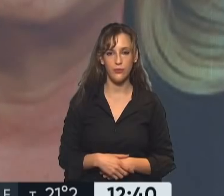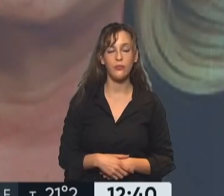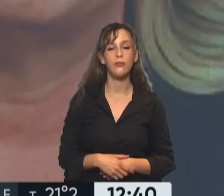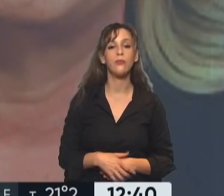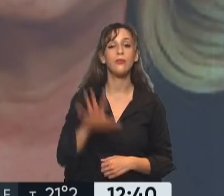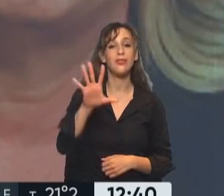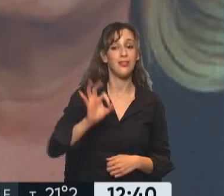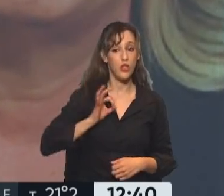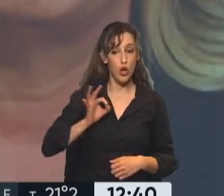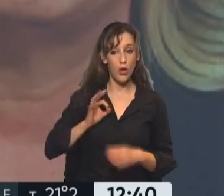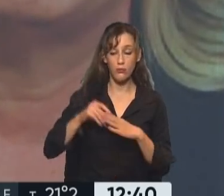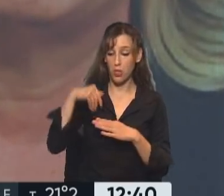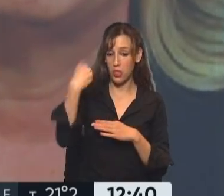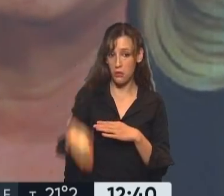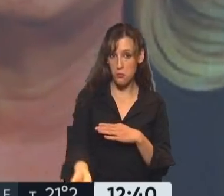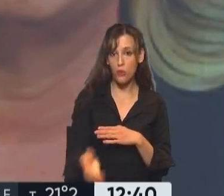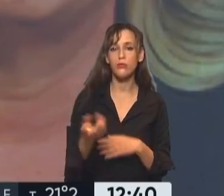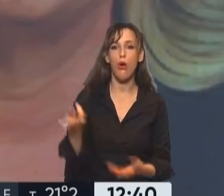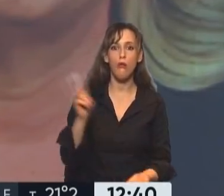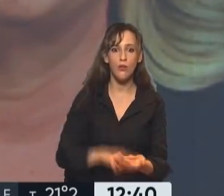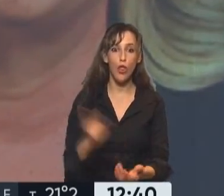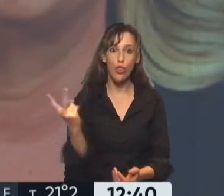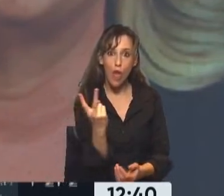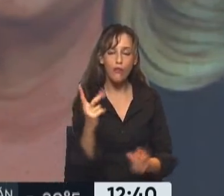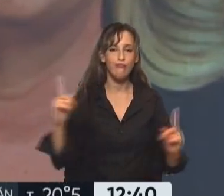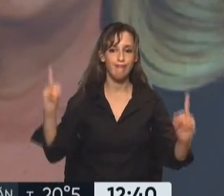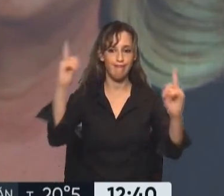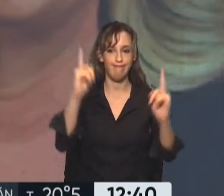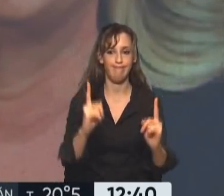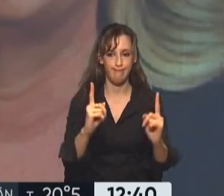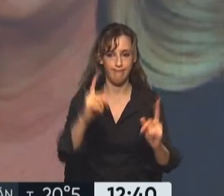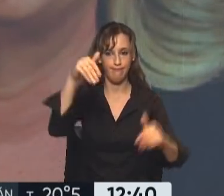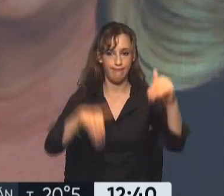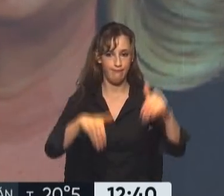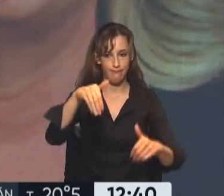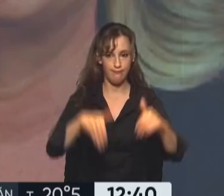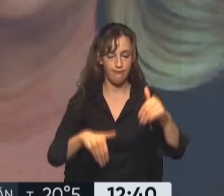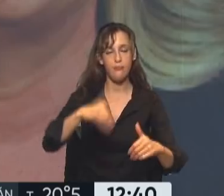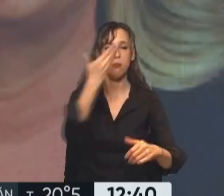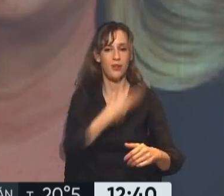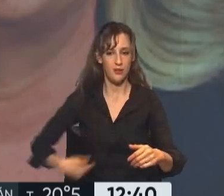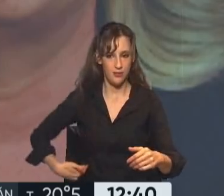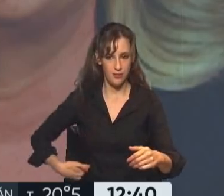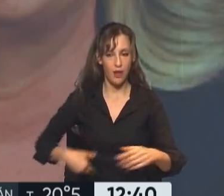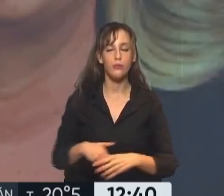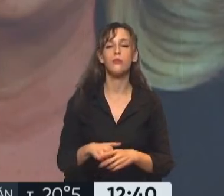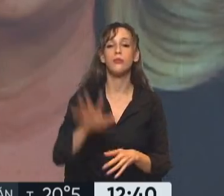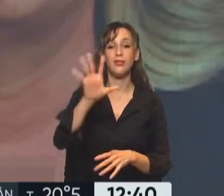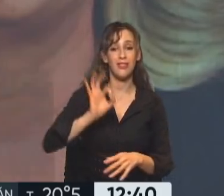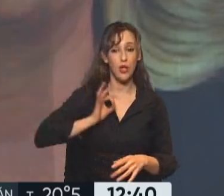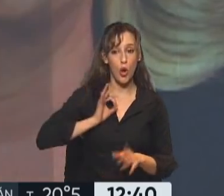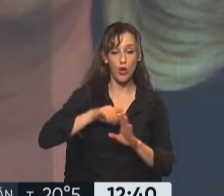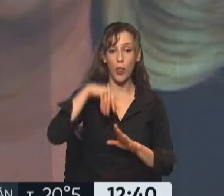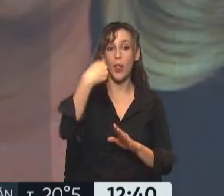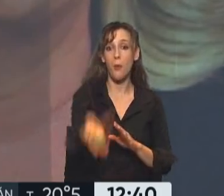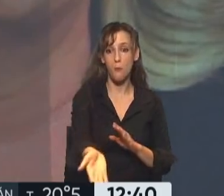5 años después, tanto Macron como Le Pen vuelven justamente a confrontar en una elección presidencial. Decíamos 5 años después porque